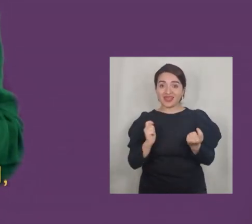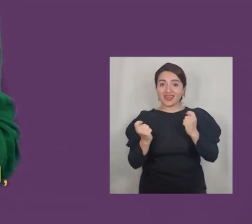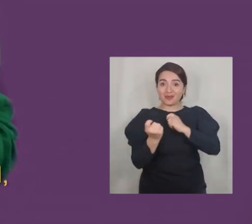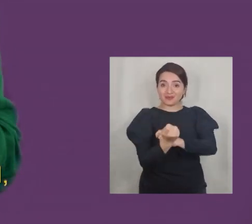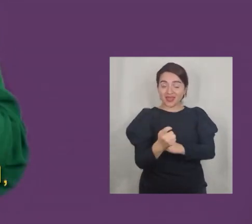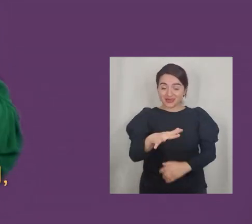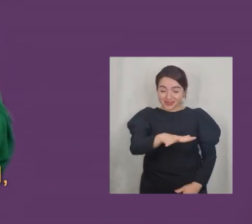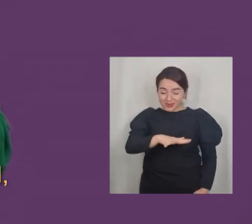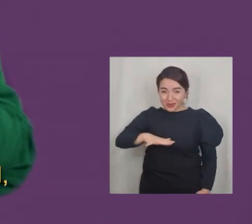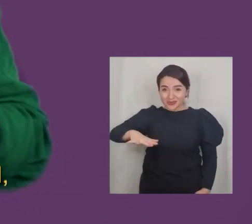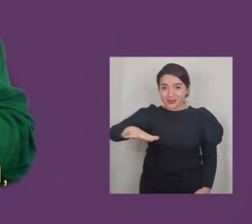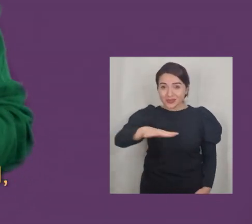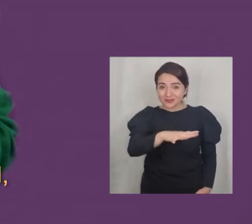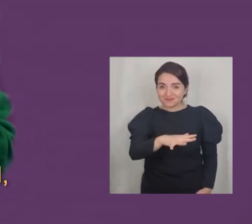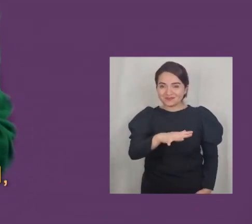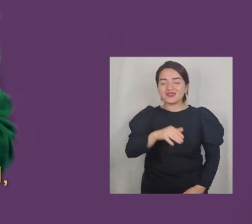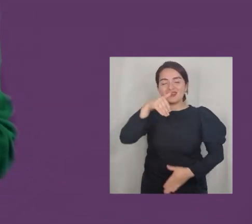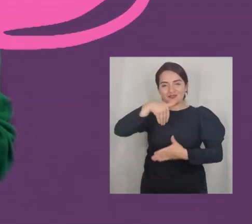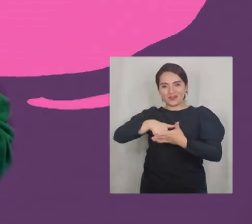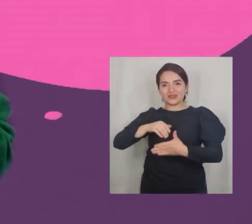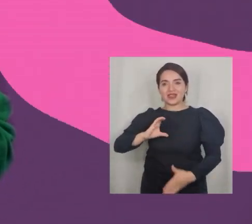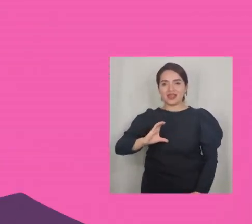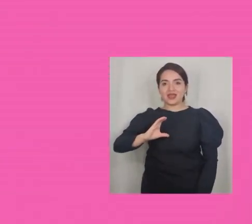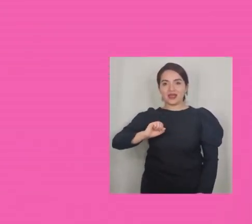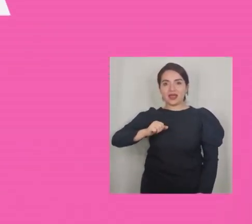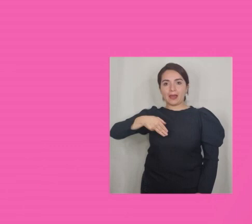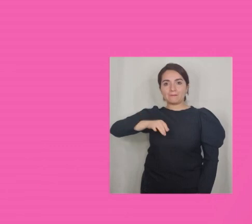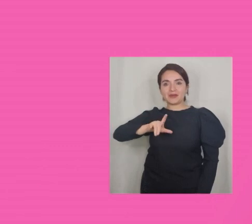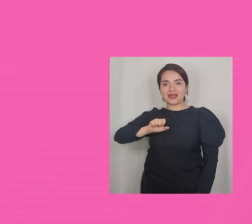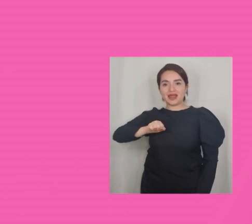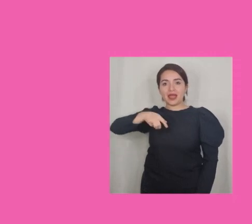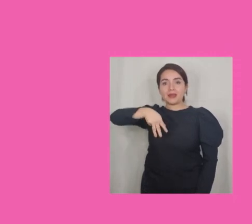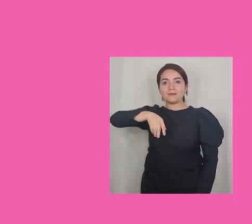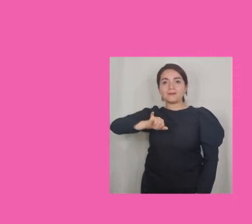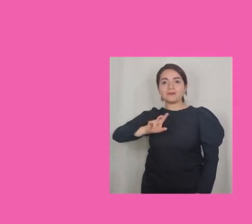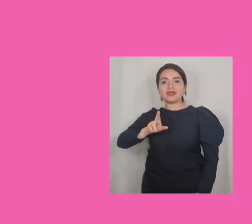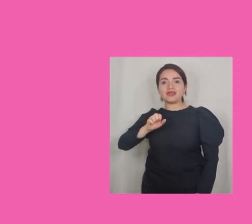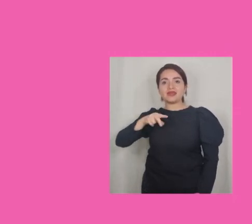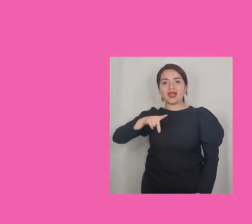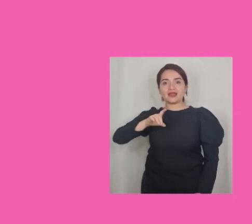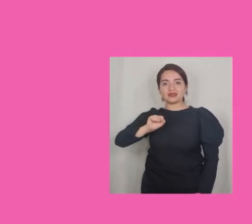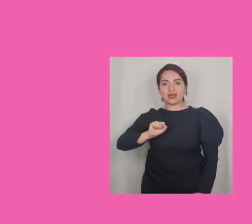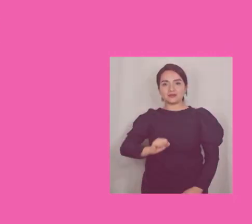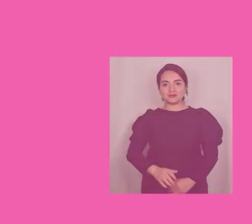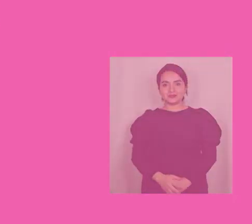que sirva para cambiar nuestra realidad vota Camila Miranda